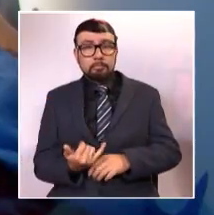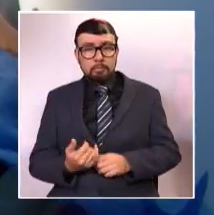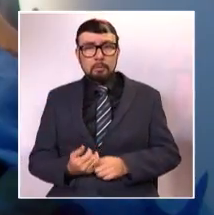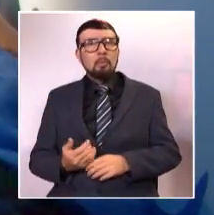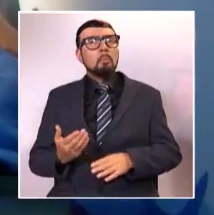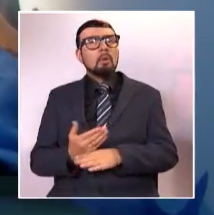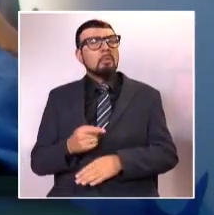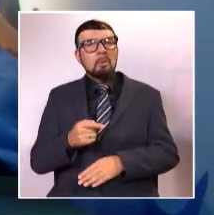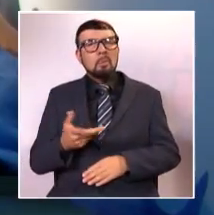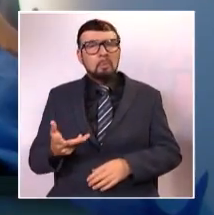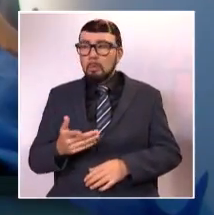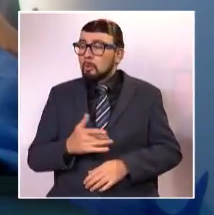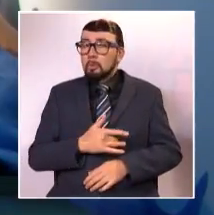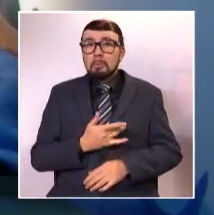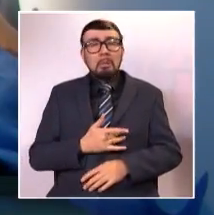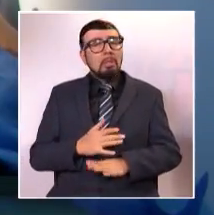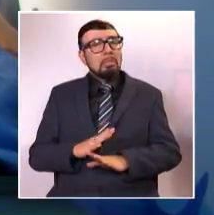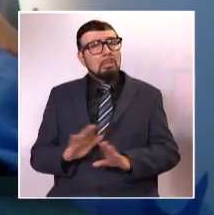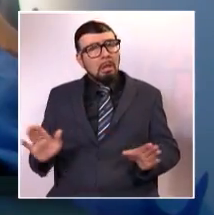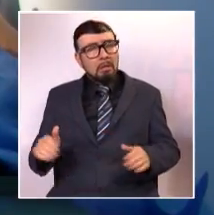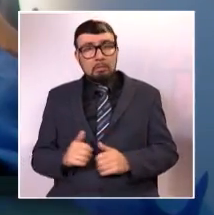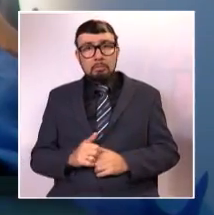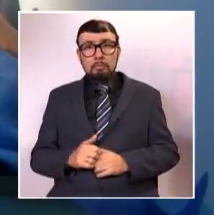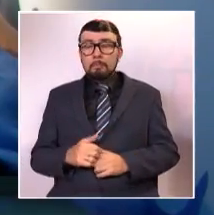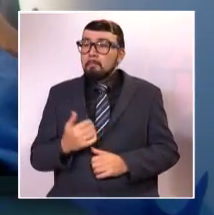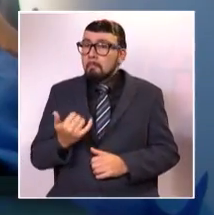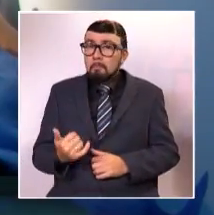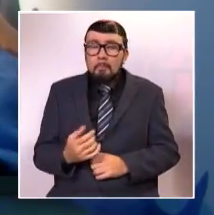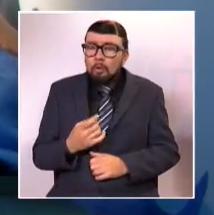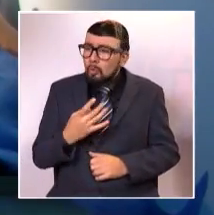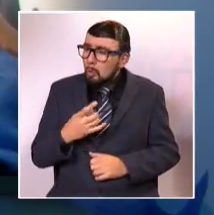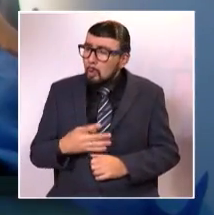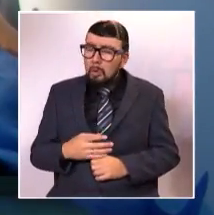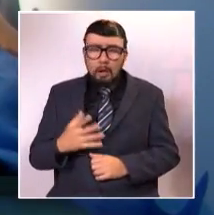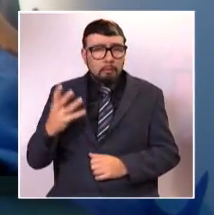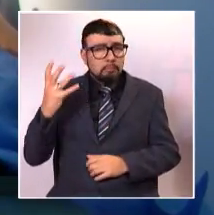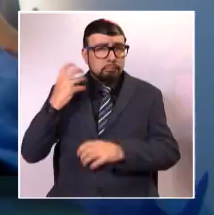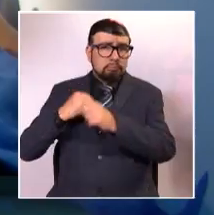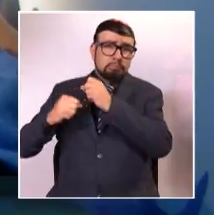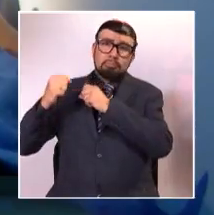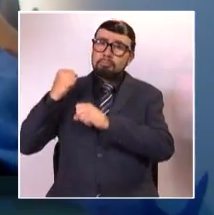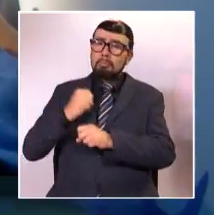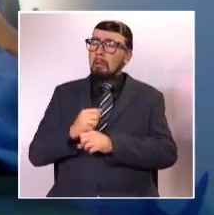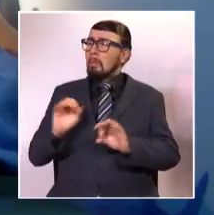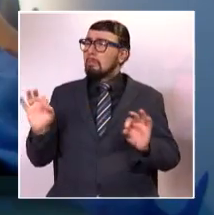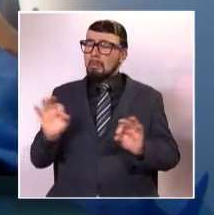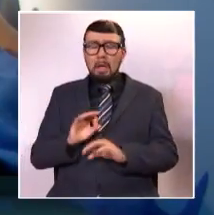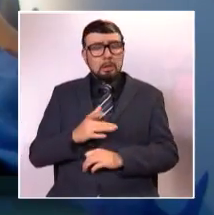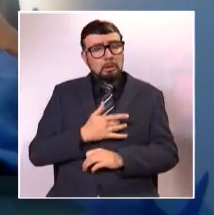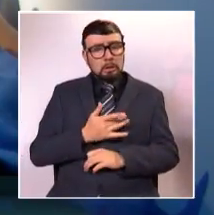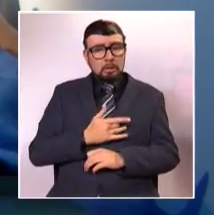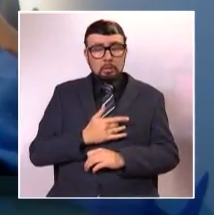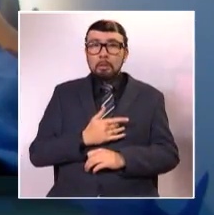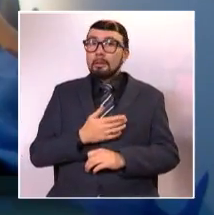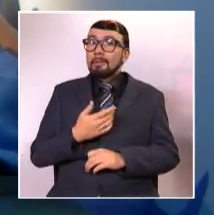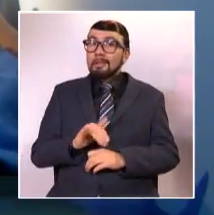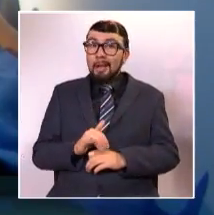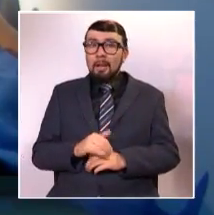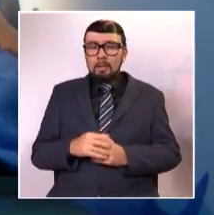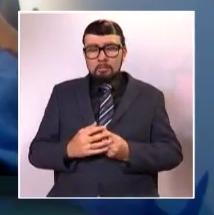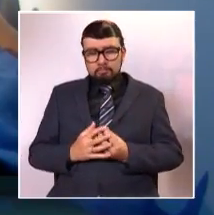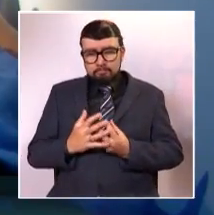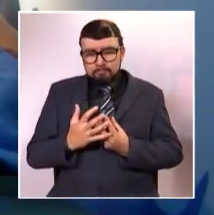son completamente asintomáticas, no tienen dolor durante mucho tiempo, hasta cuando ya pasan la cápsula del